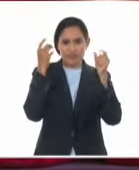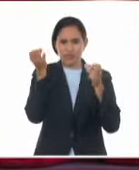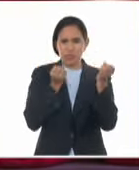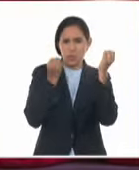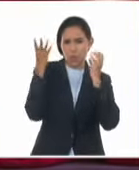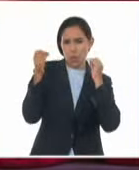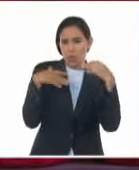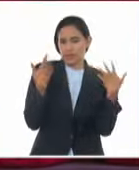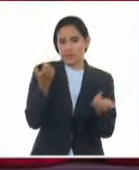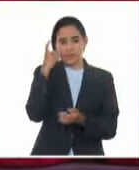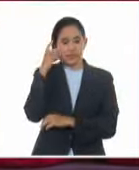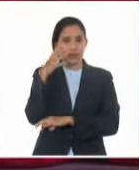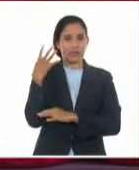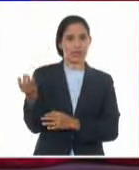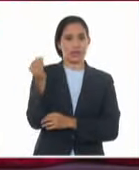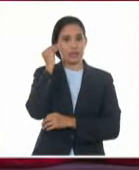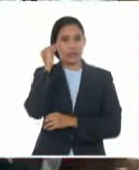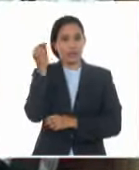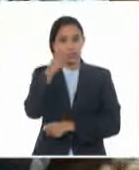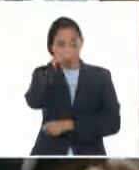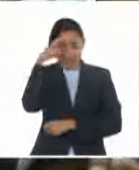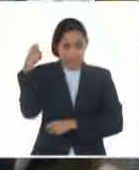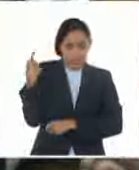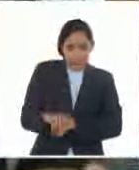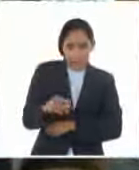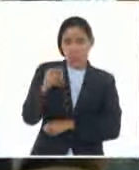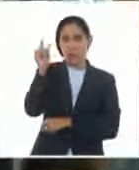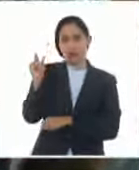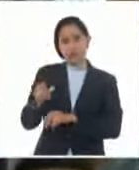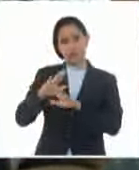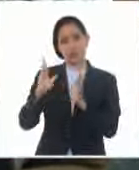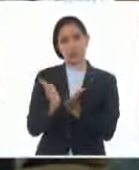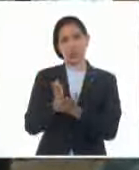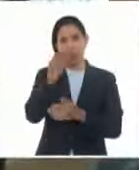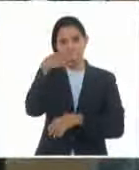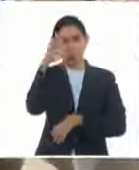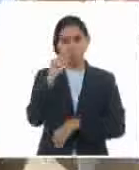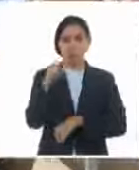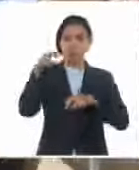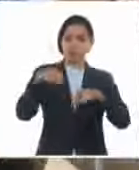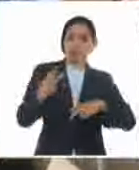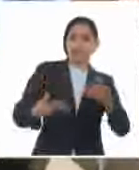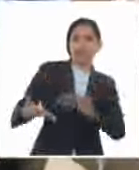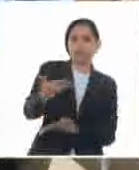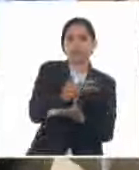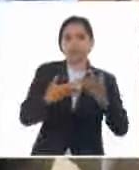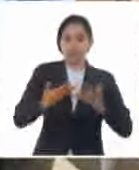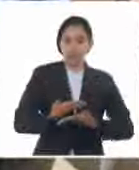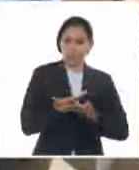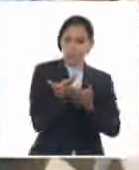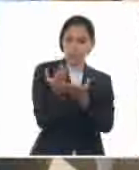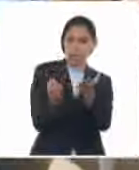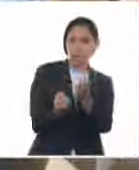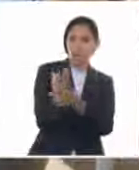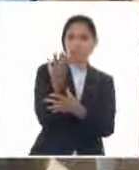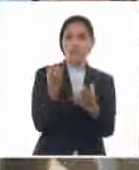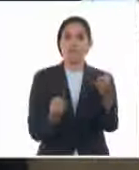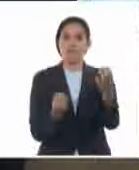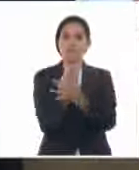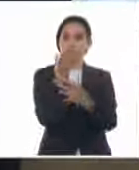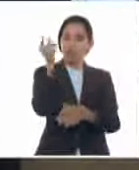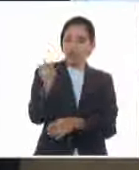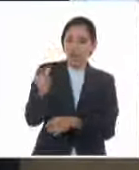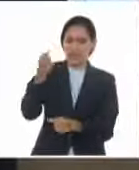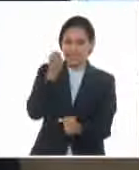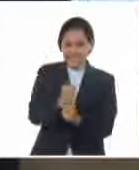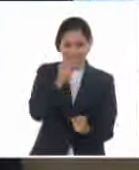de conocimiento y de sacrificio de todos los cubanos. En la ceremonia fueron homenajeados fundadores, trabajadores que han